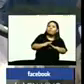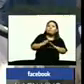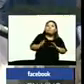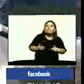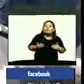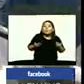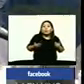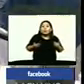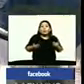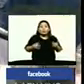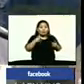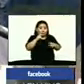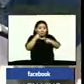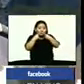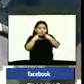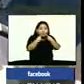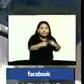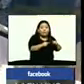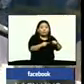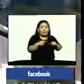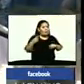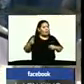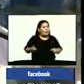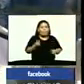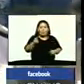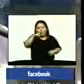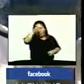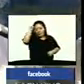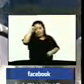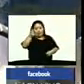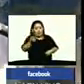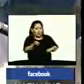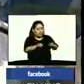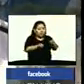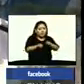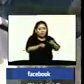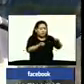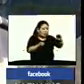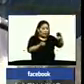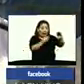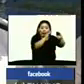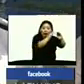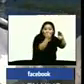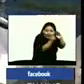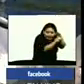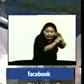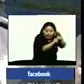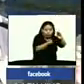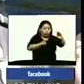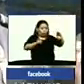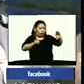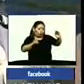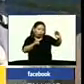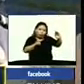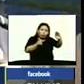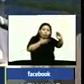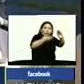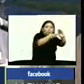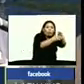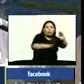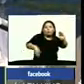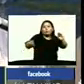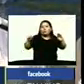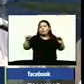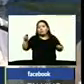Ante la denuncia y la rápida reacción del personal de la sección de emergencia 911, llegan a la urbanización Santa